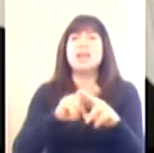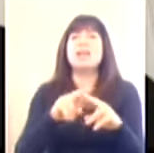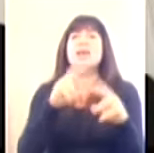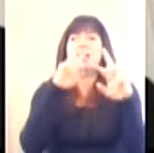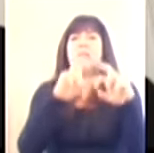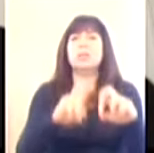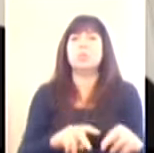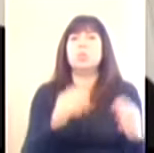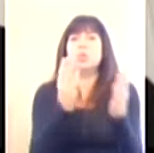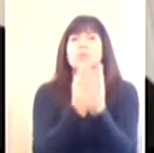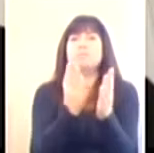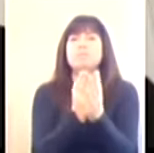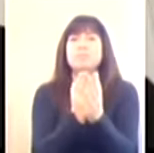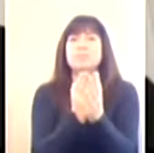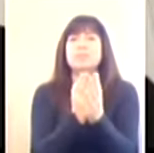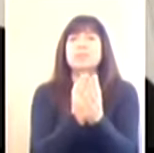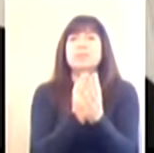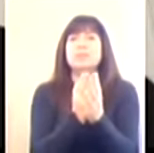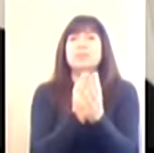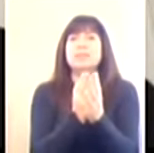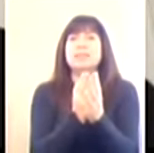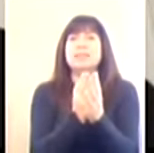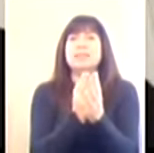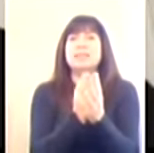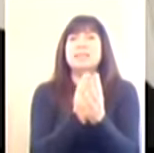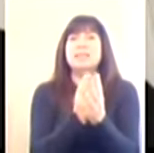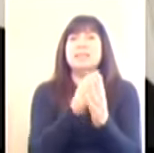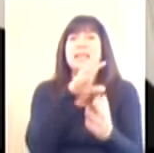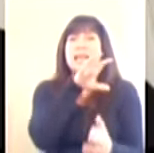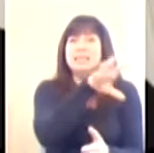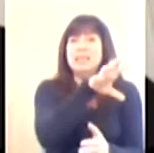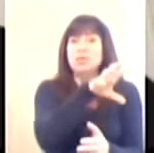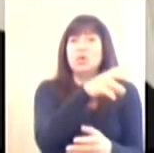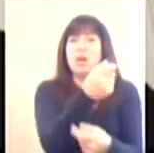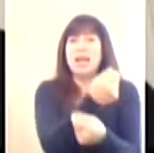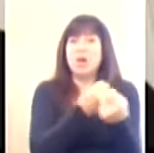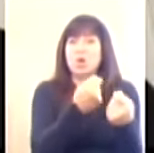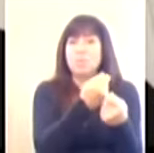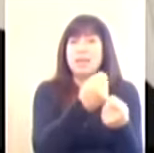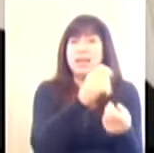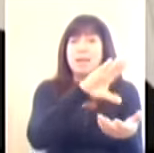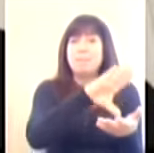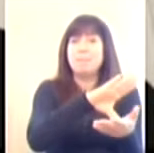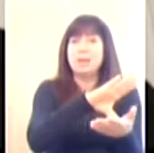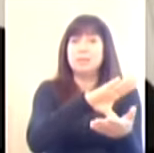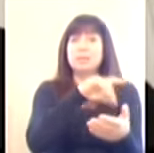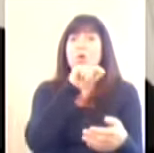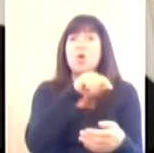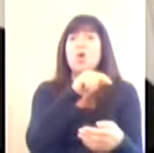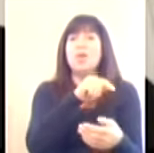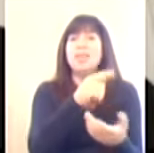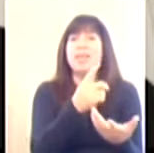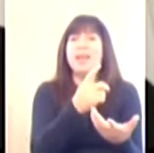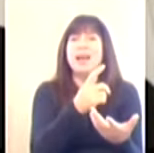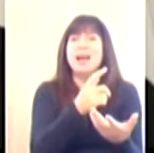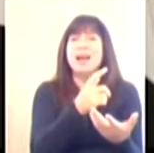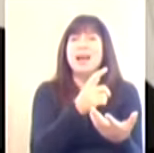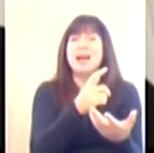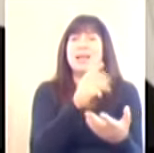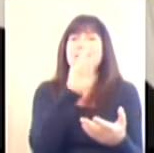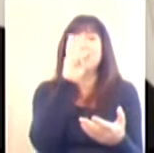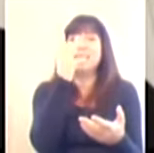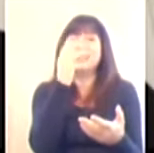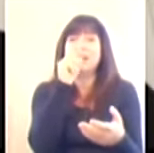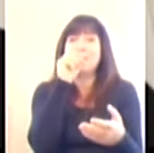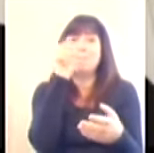Puede ser muy obvio, pero que el sector de la economía y del país, que hoy día genera casi un tercio de las emisiones de gases de